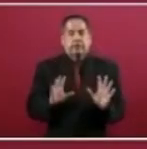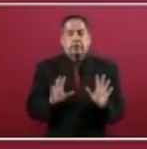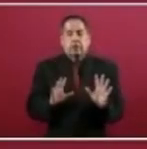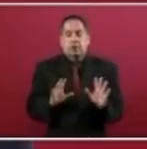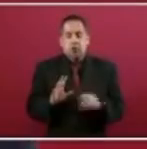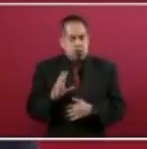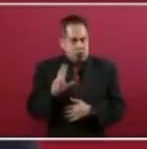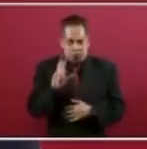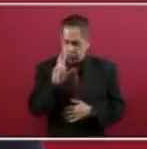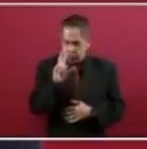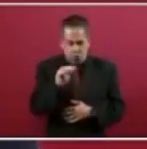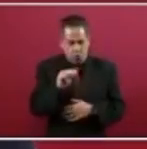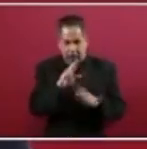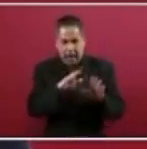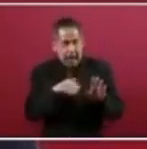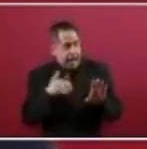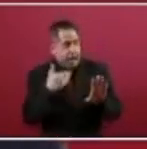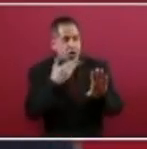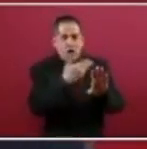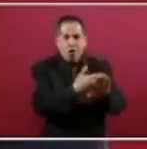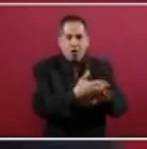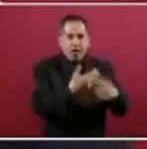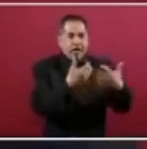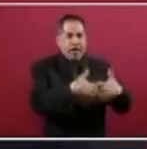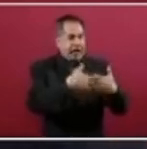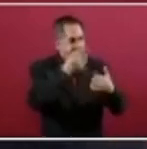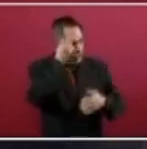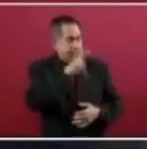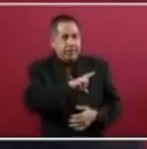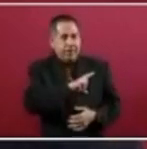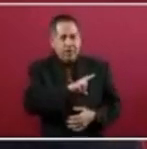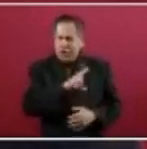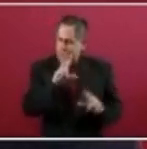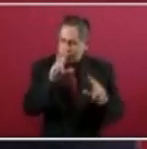No estamos en contra del sector privado.